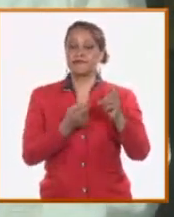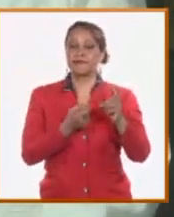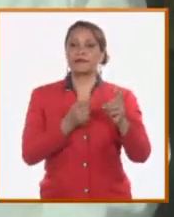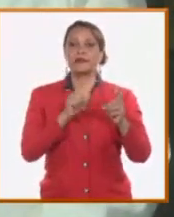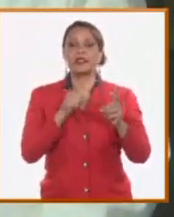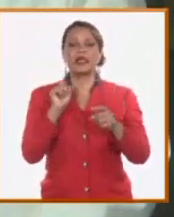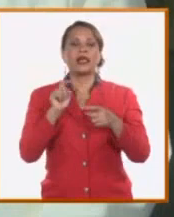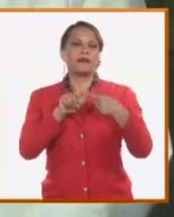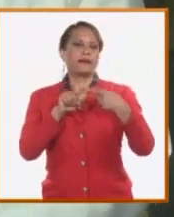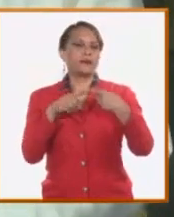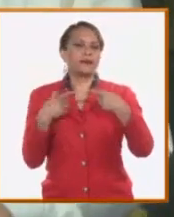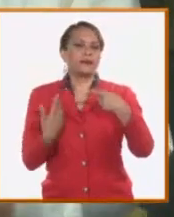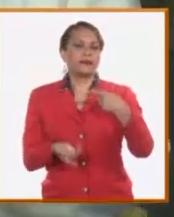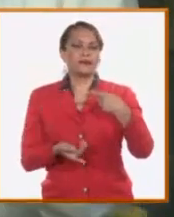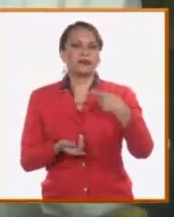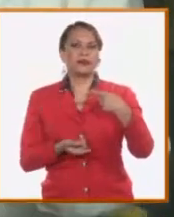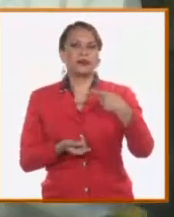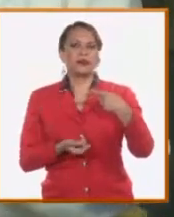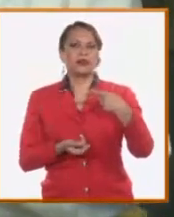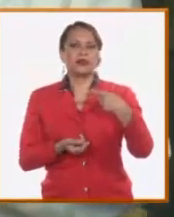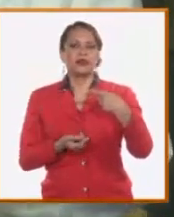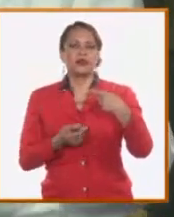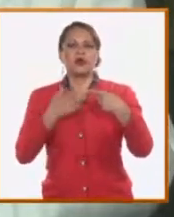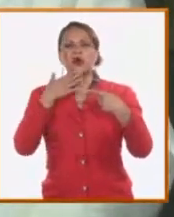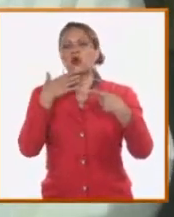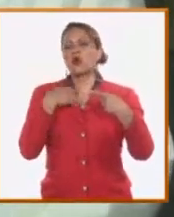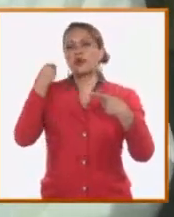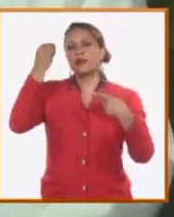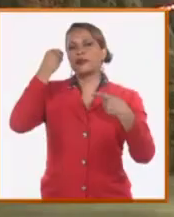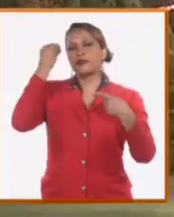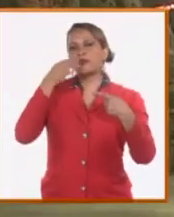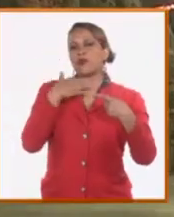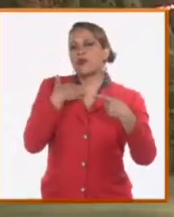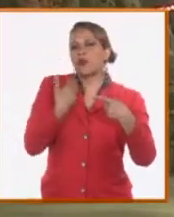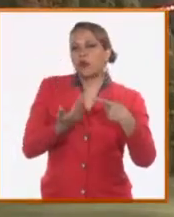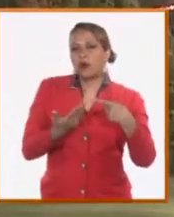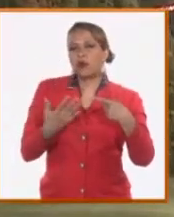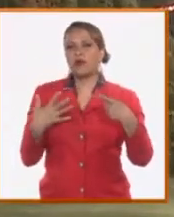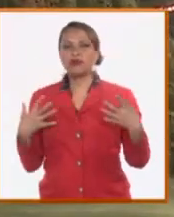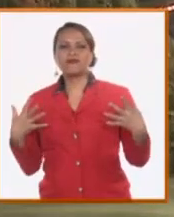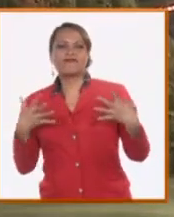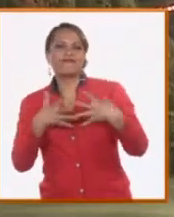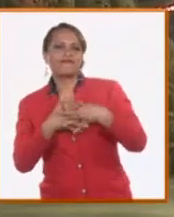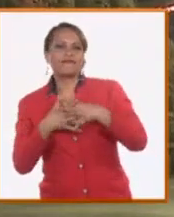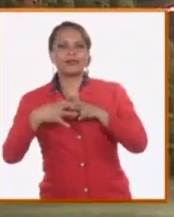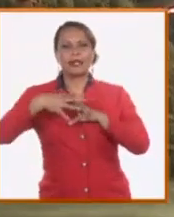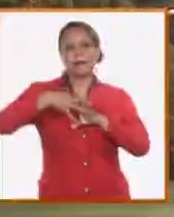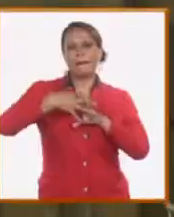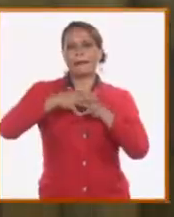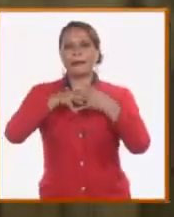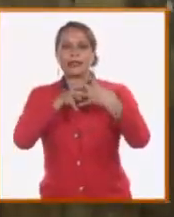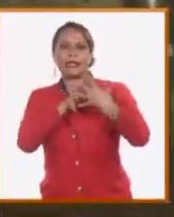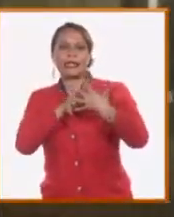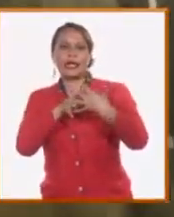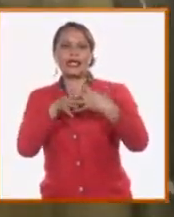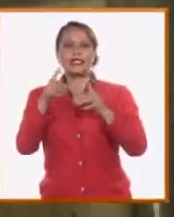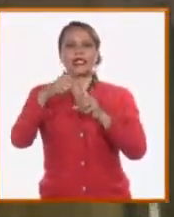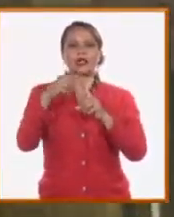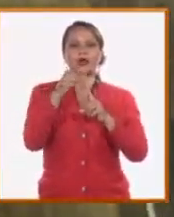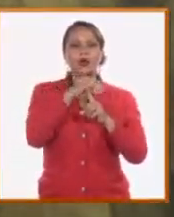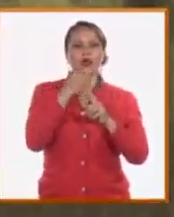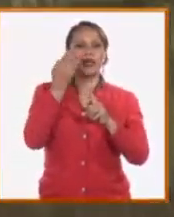El primero era cómo combinar, y digamos al término ronero, cómo mezclar las más avanzadas